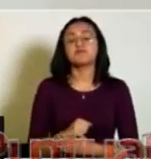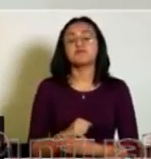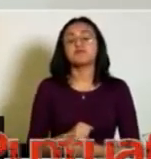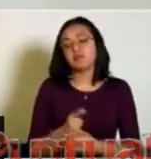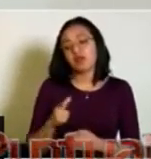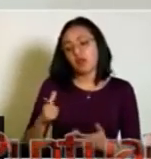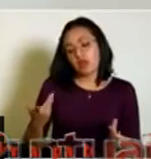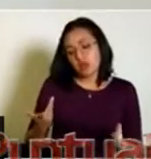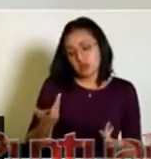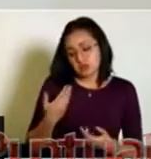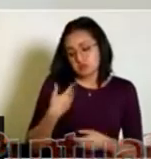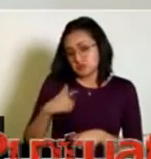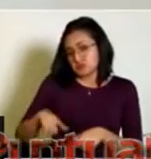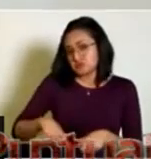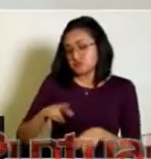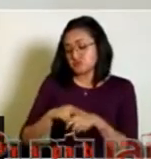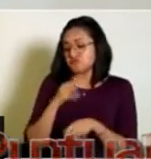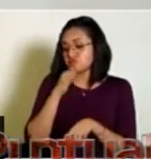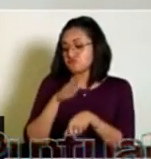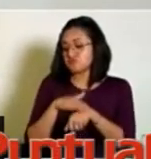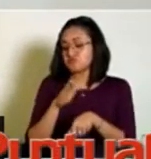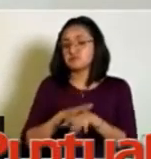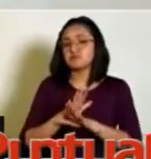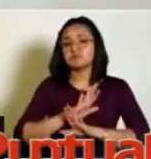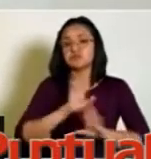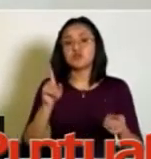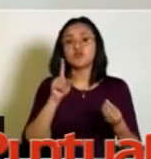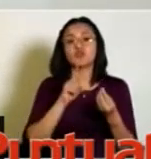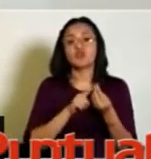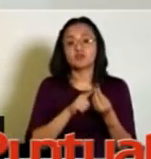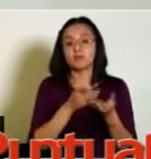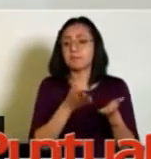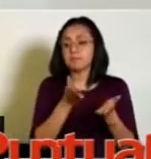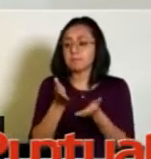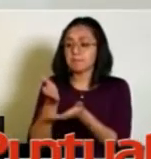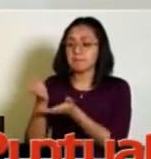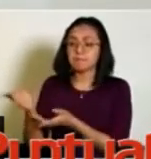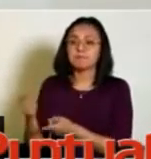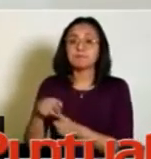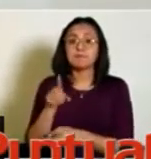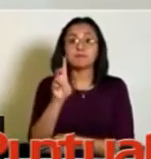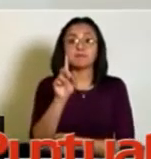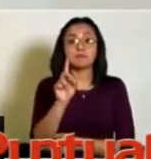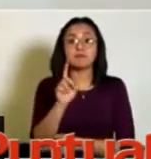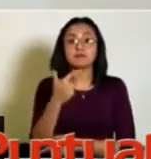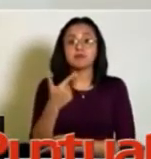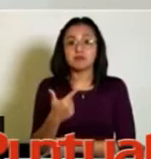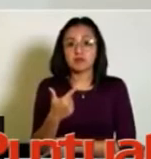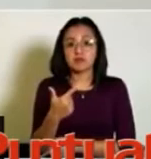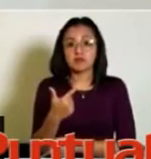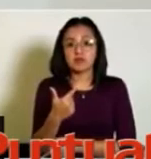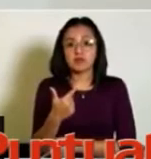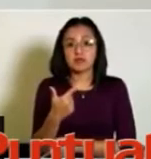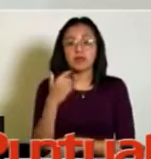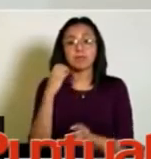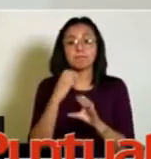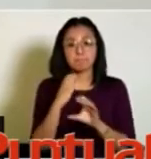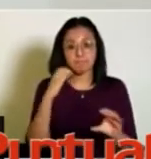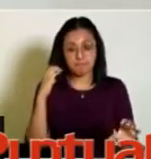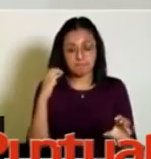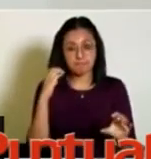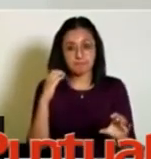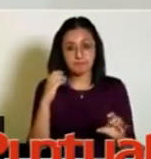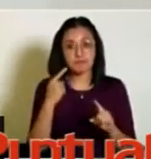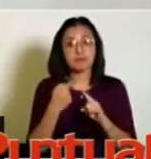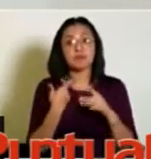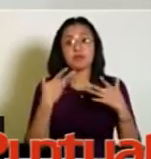Ya están las rutas programadas. Vamos a empezar con 37 unidades. Las unidades son